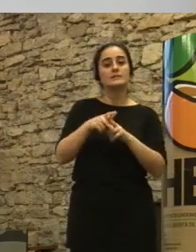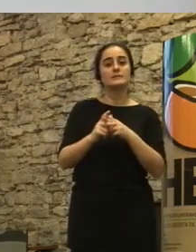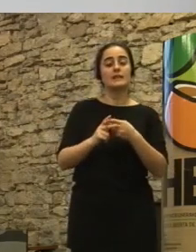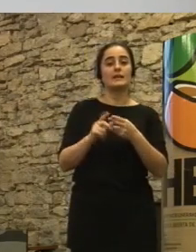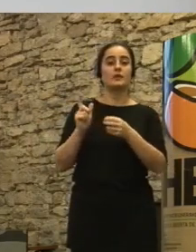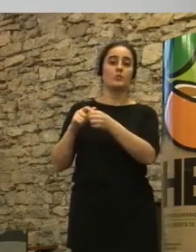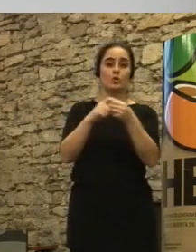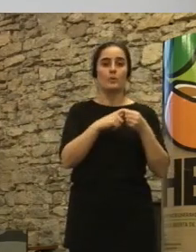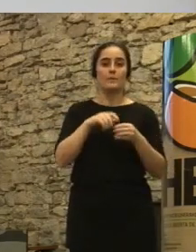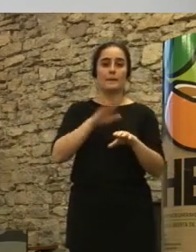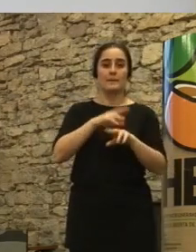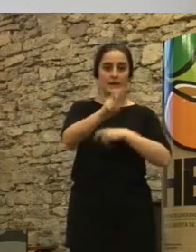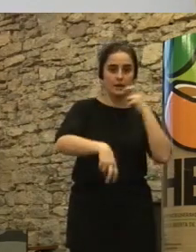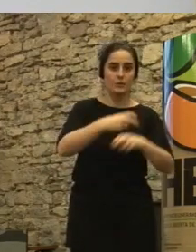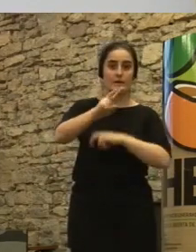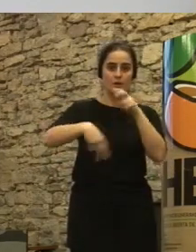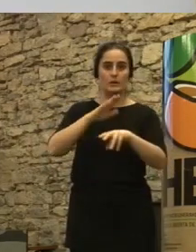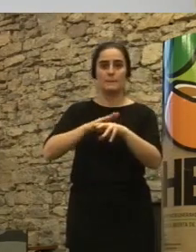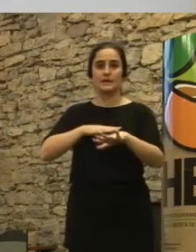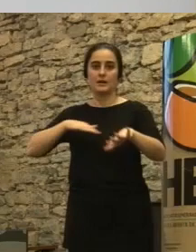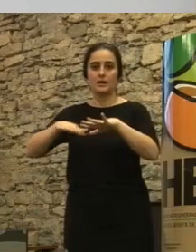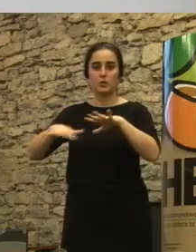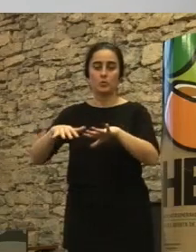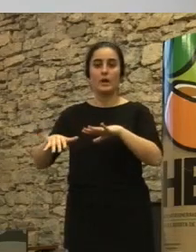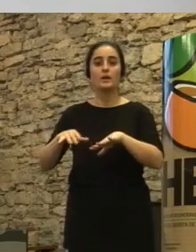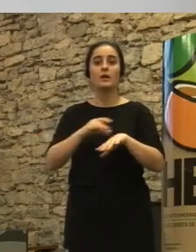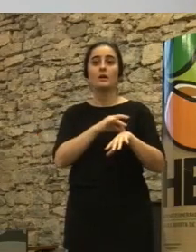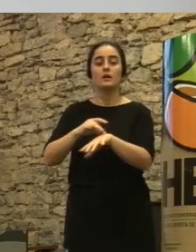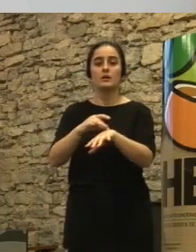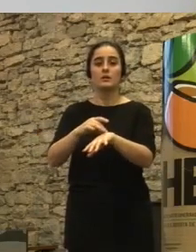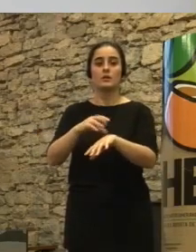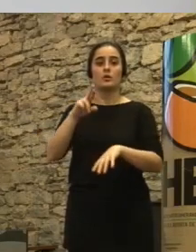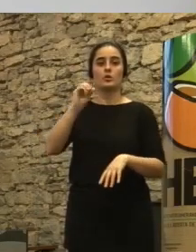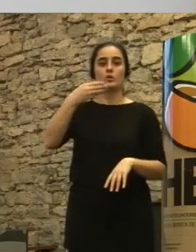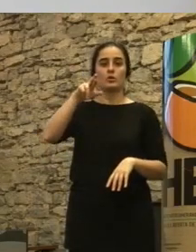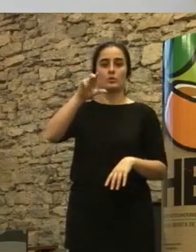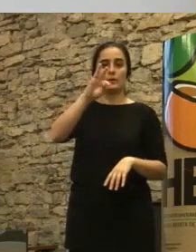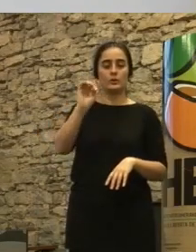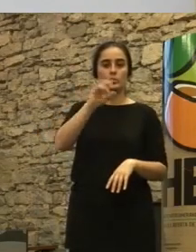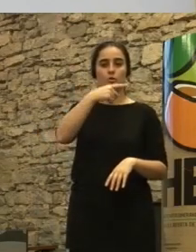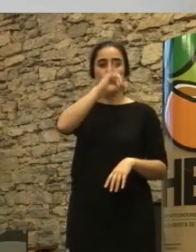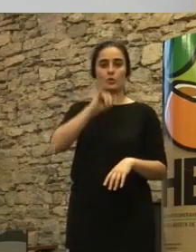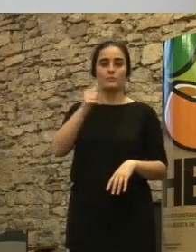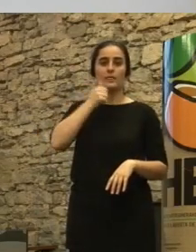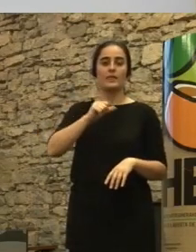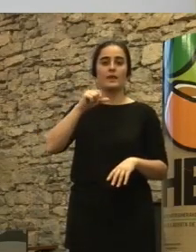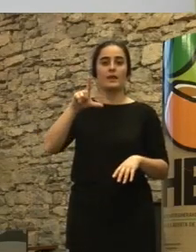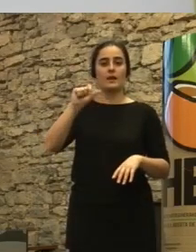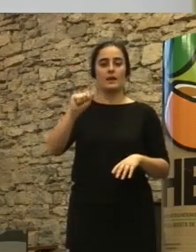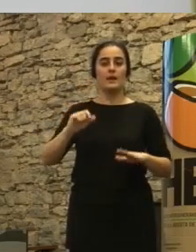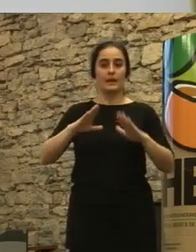para Innovar, Innovar para Actuar, de la mano, o lo va a coordinar en este caso, Roberto Gómez de la Iglesia, economista y gestor cultural y responsable